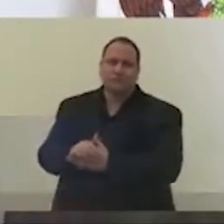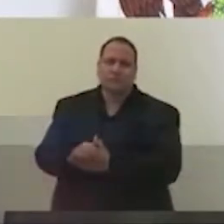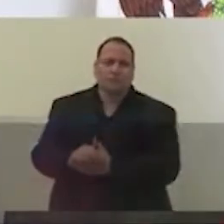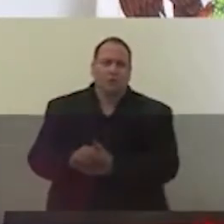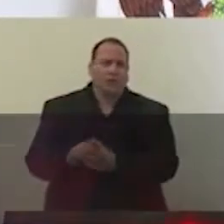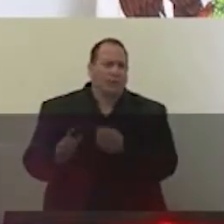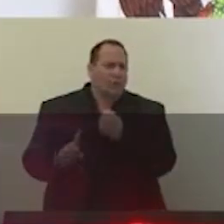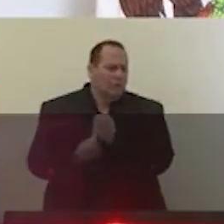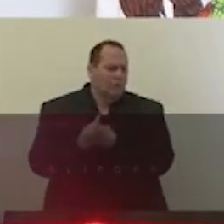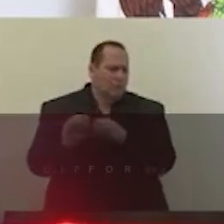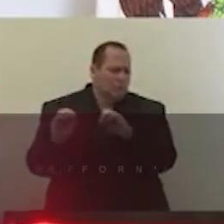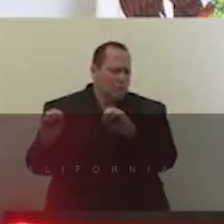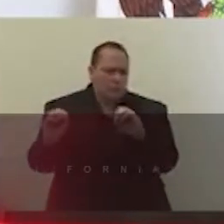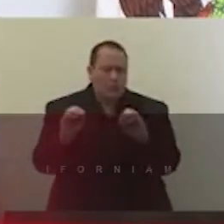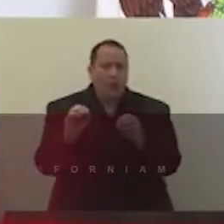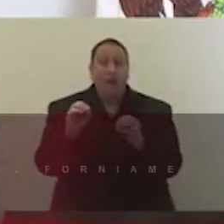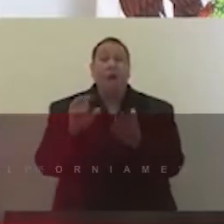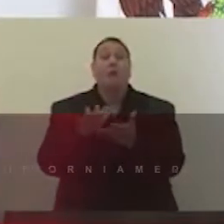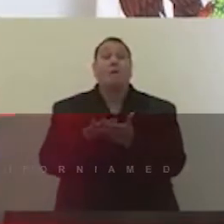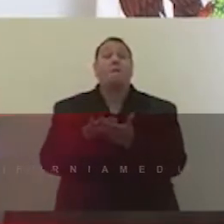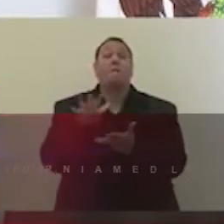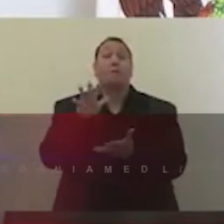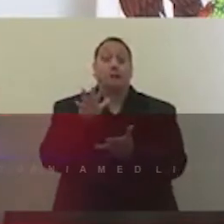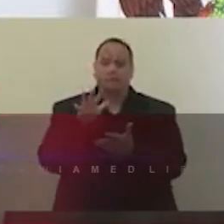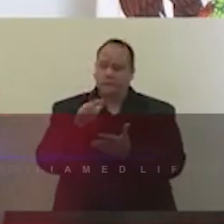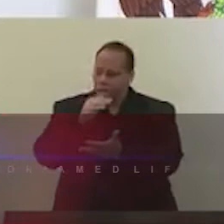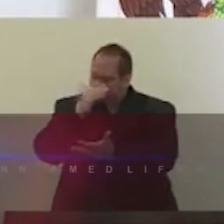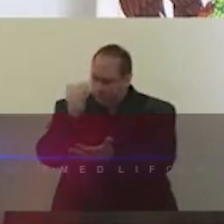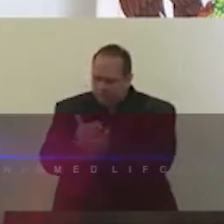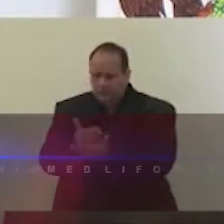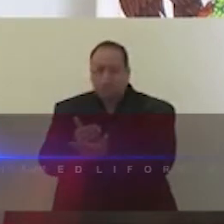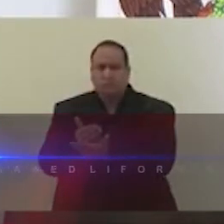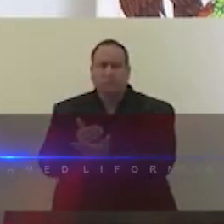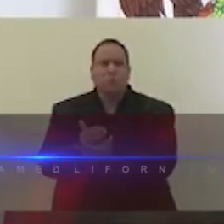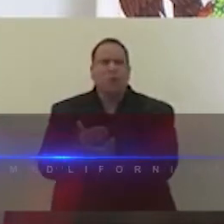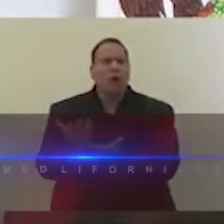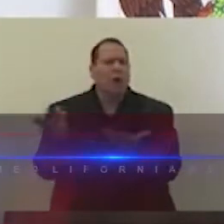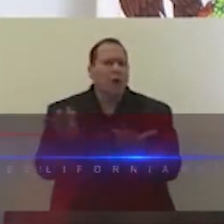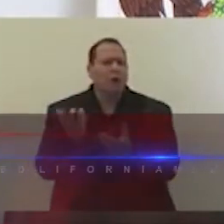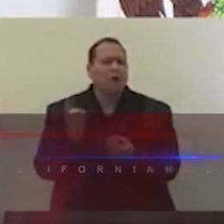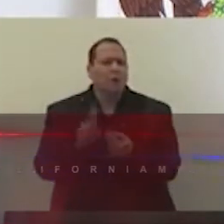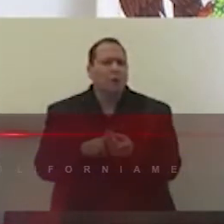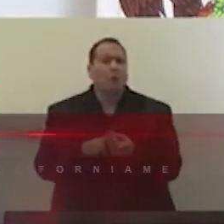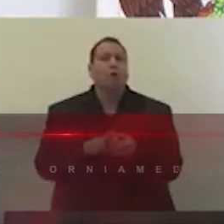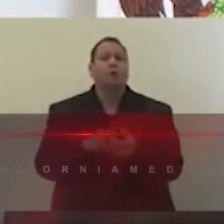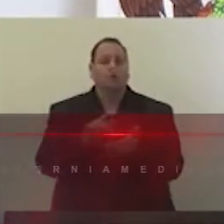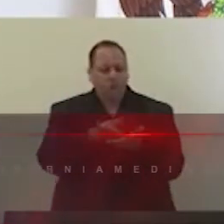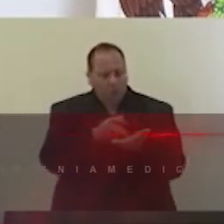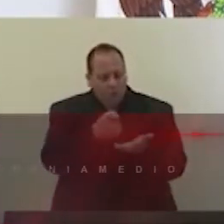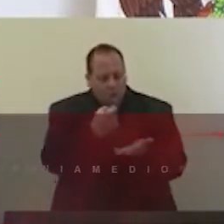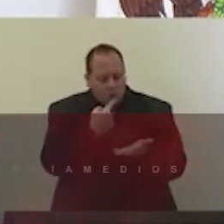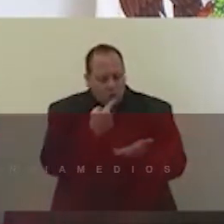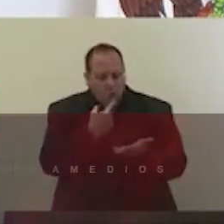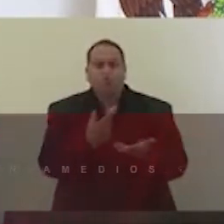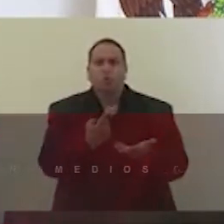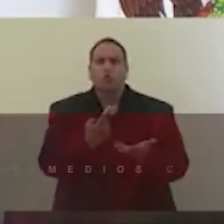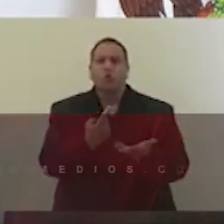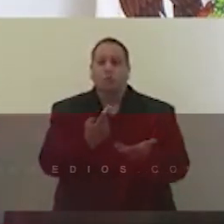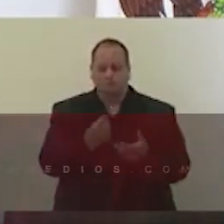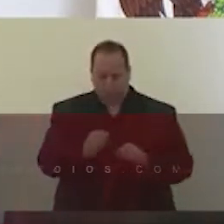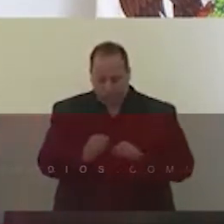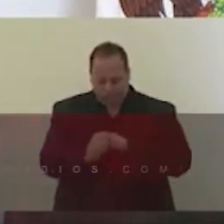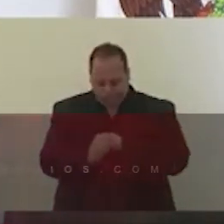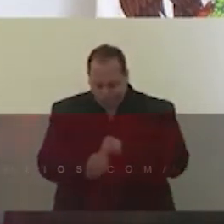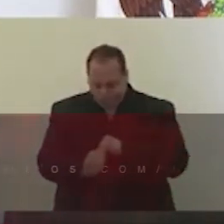afortunadamente ningún problema. La mayoría de estas interrupciones se han podido hacer únicamente con medicamentos, o sea, sin tener que llegar